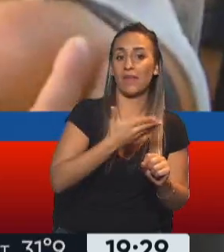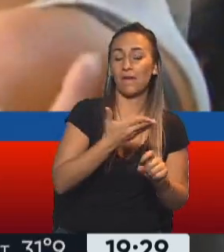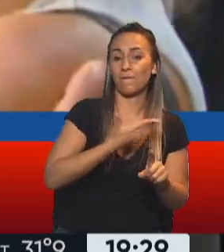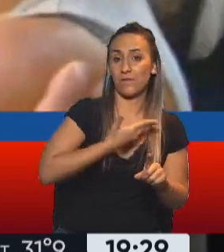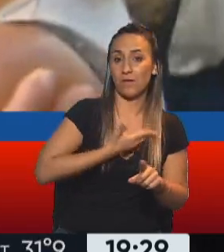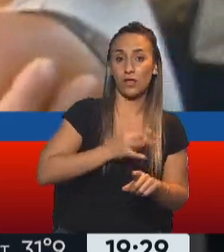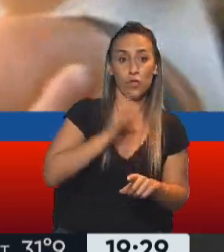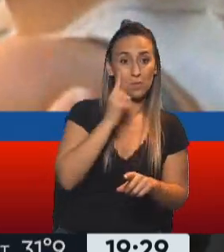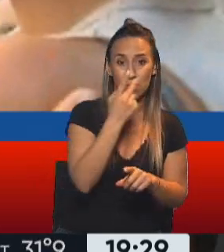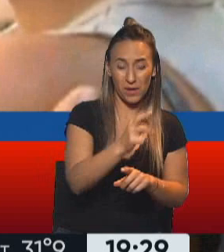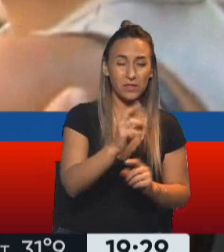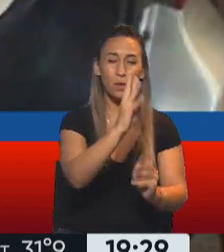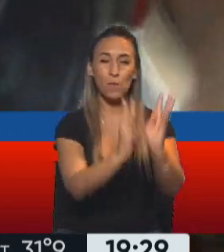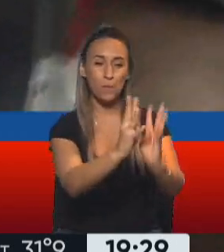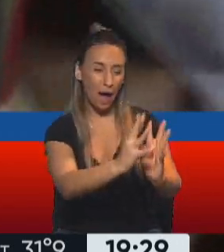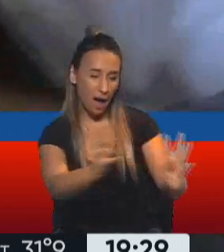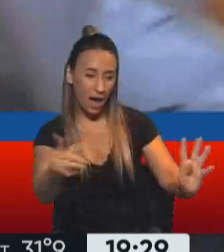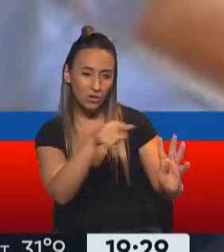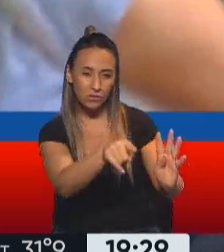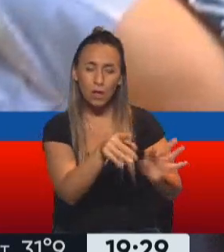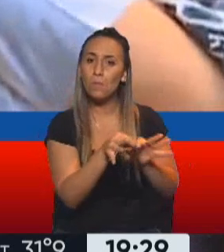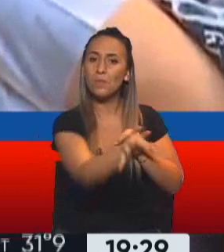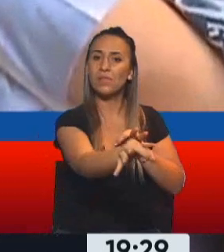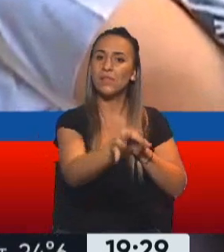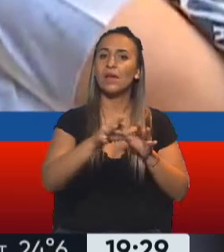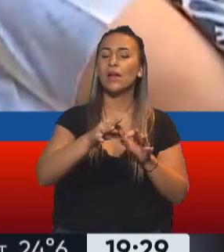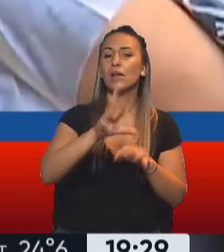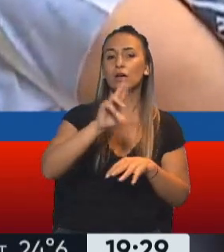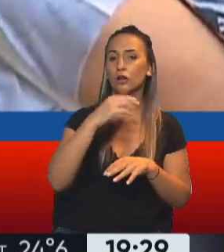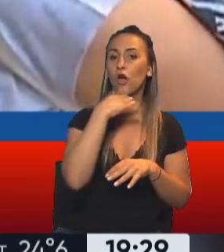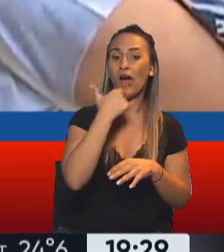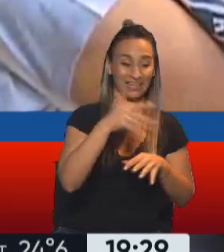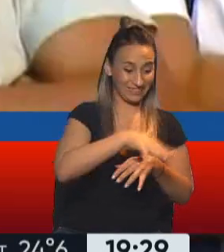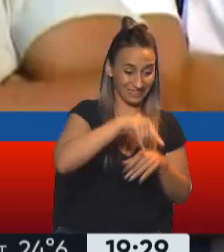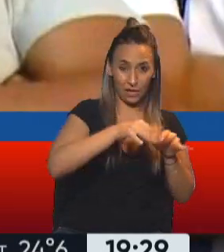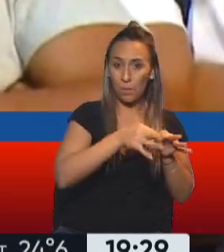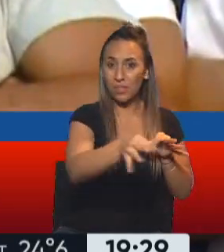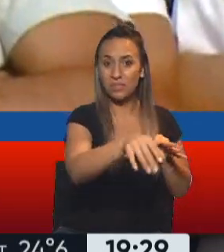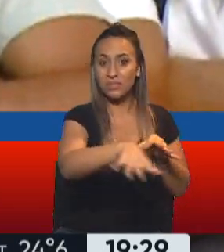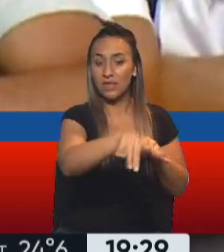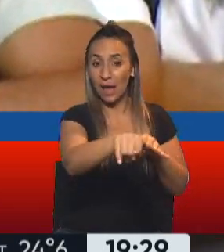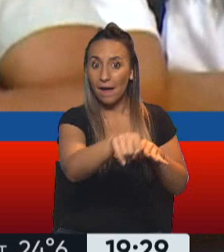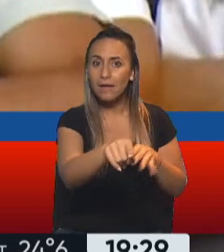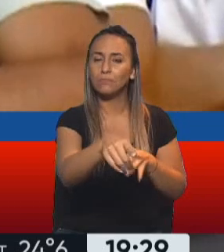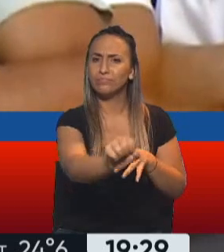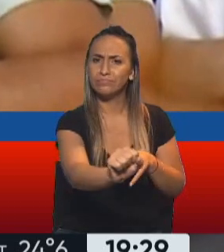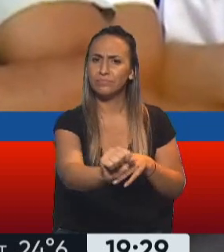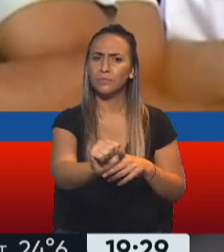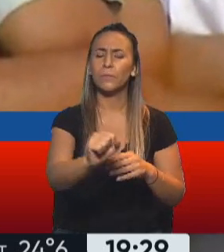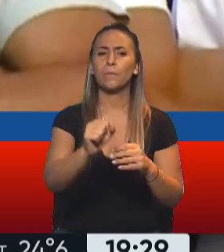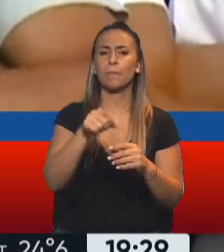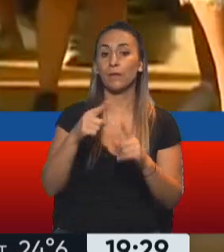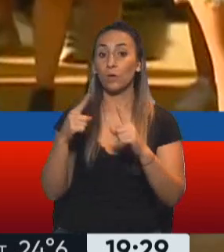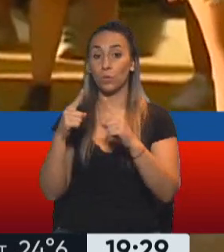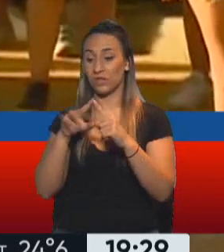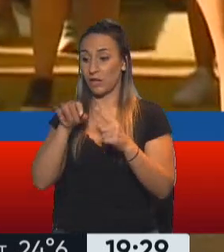pastizales a 13 kilómetros de la localidad bonaerense de Rojas, de donde Úrsula era oriunda. Un tío del